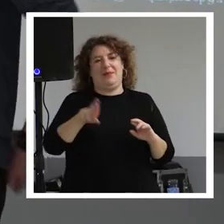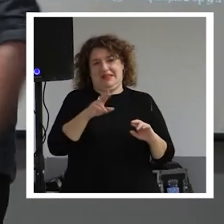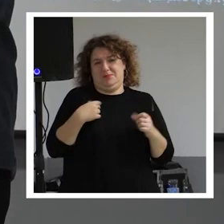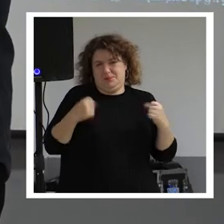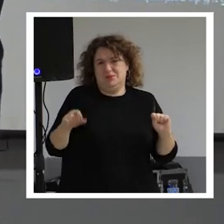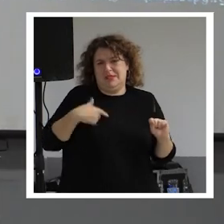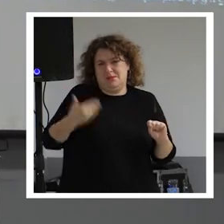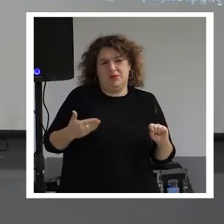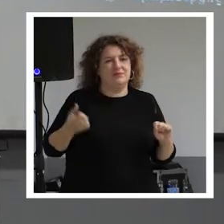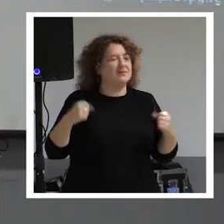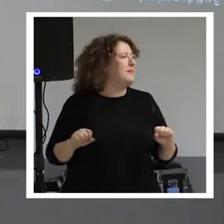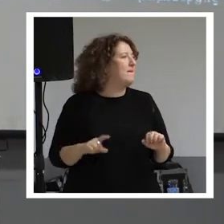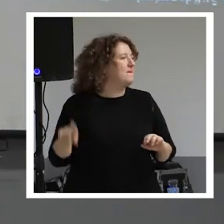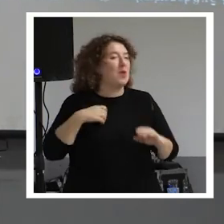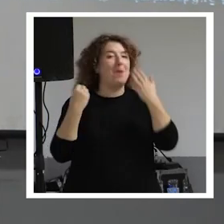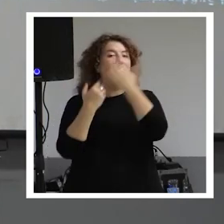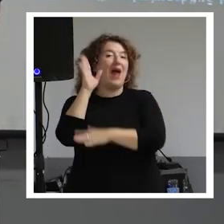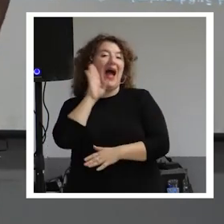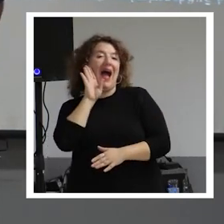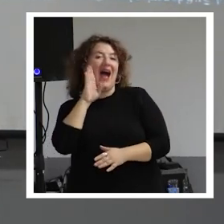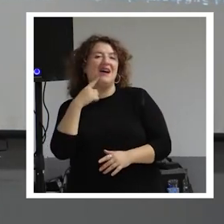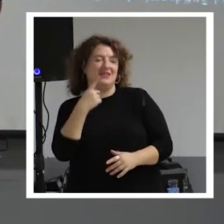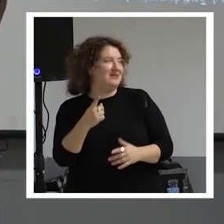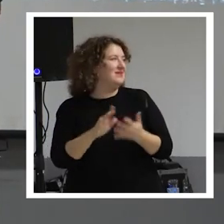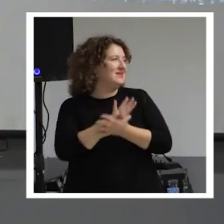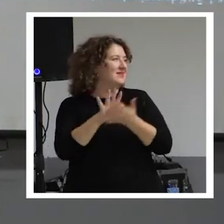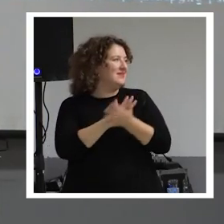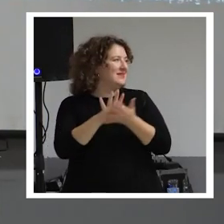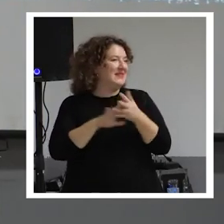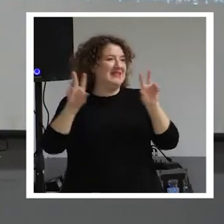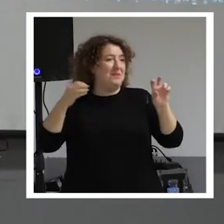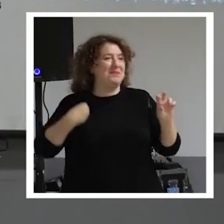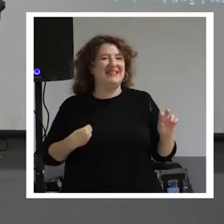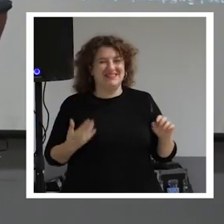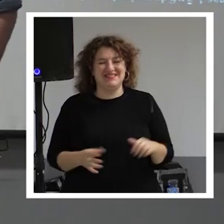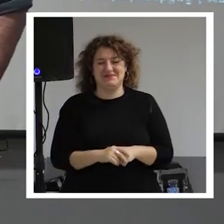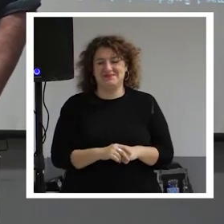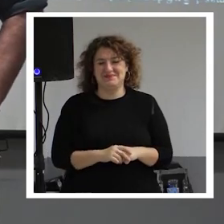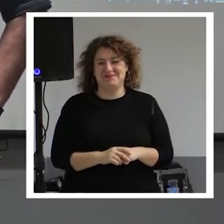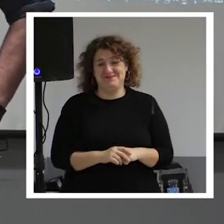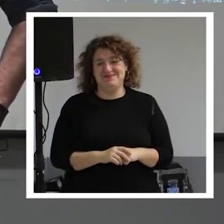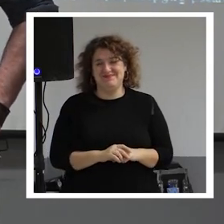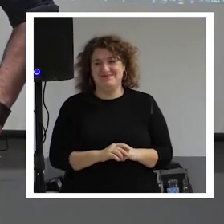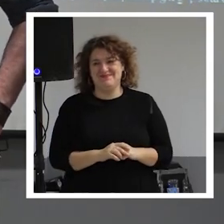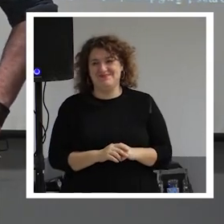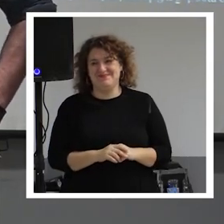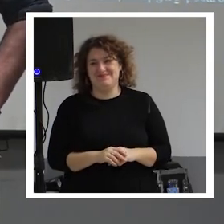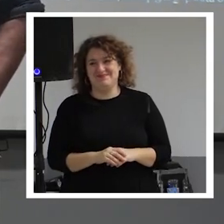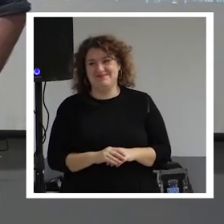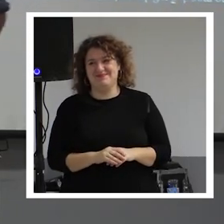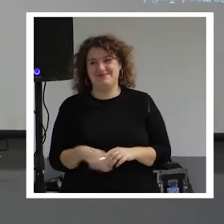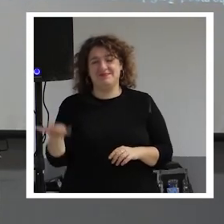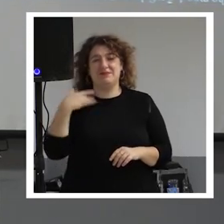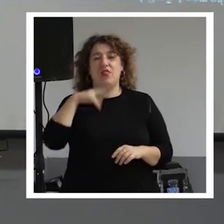voy a redondear esa idea y voy a comentar un poquito de para dónde vamos ahora pero la voy a repetir igual porque es relevante